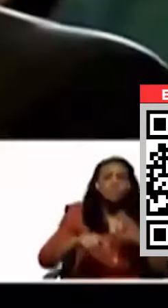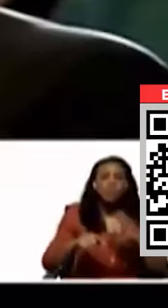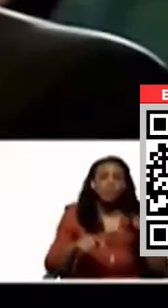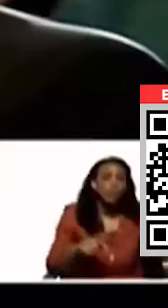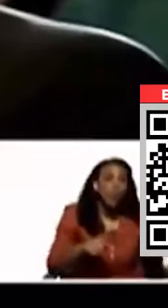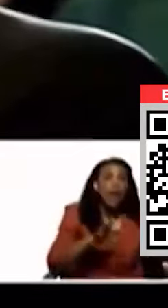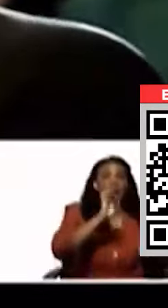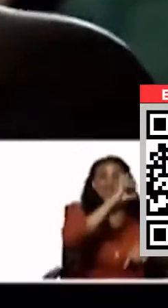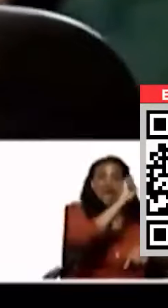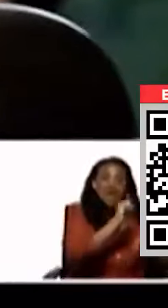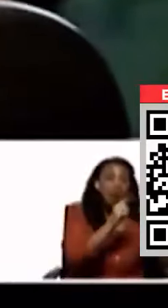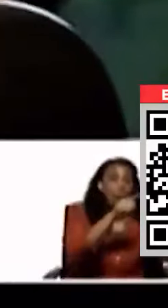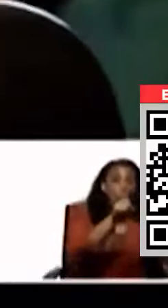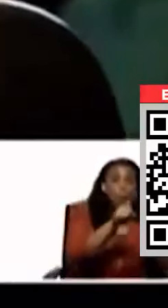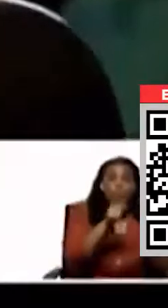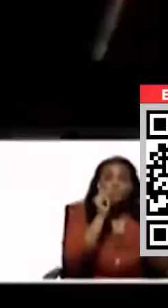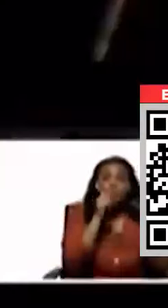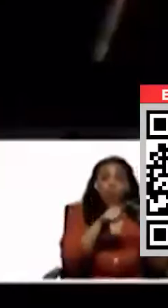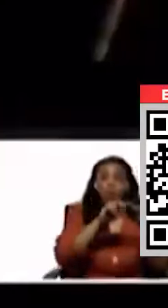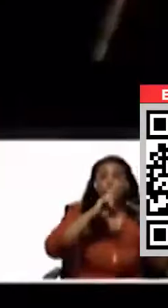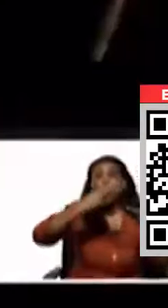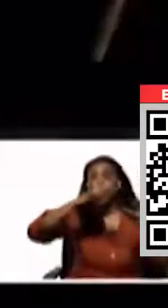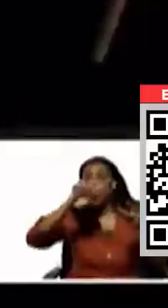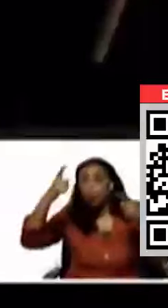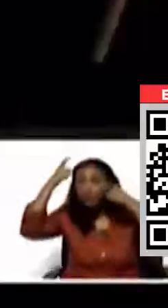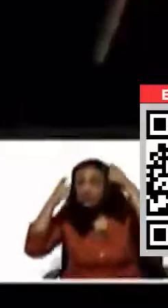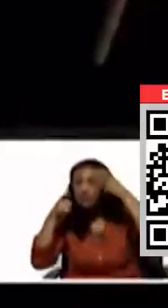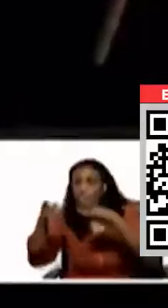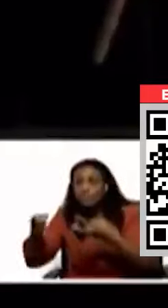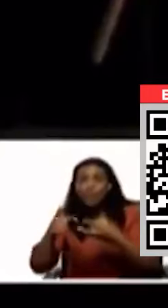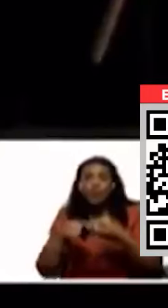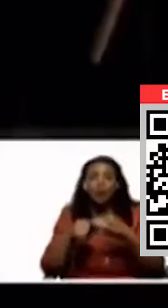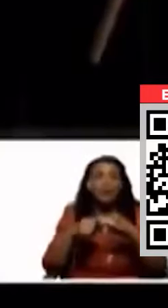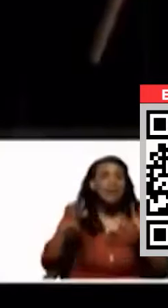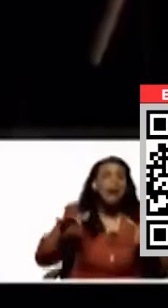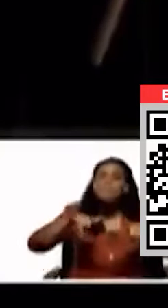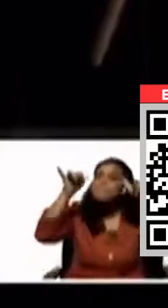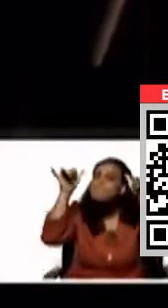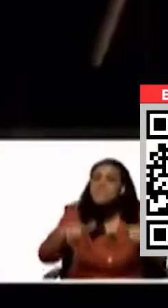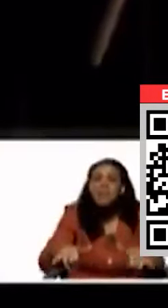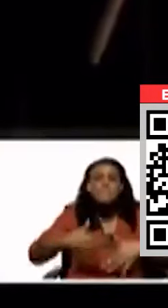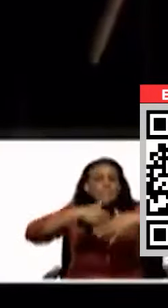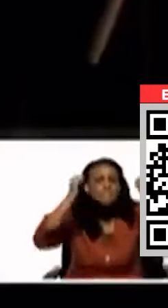de Ezequiel, de Hugo Rafael, es la batalla